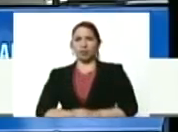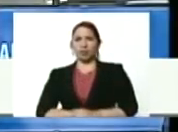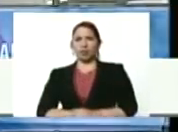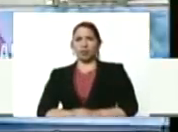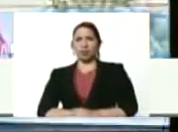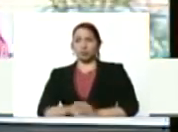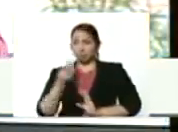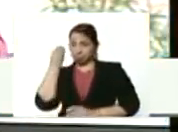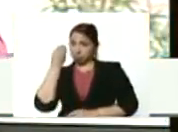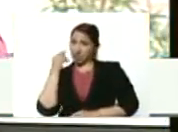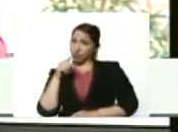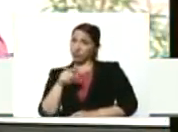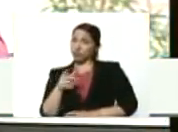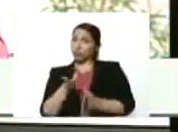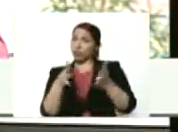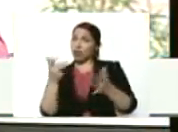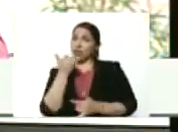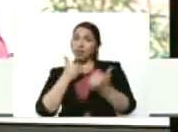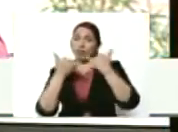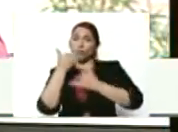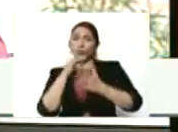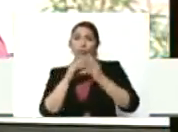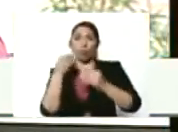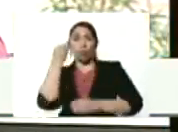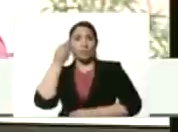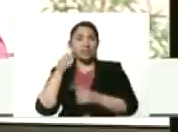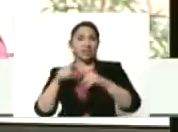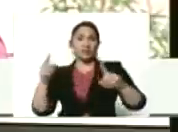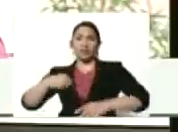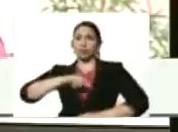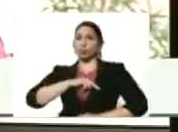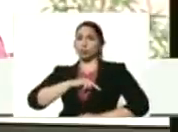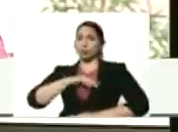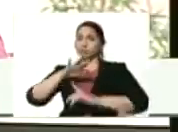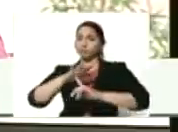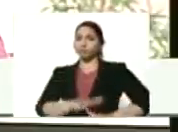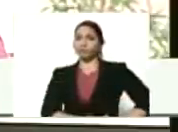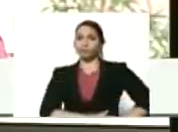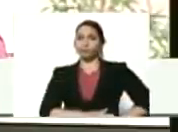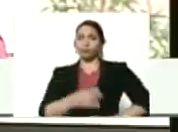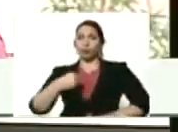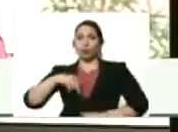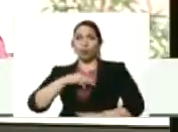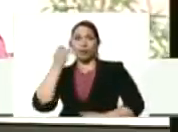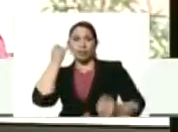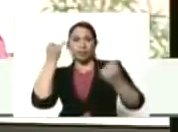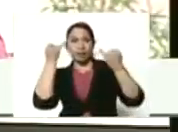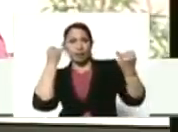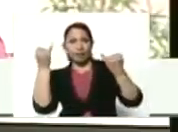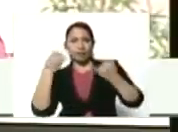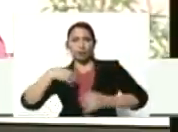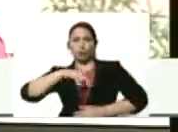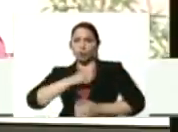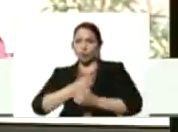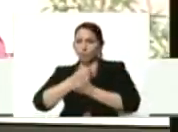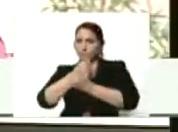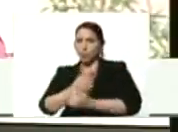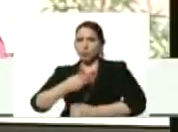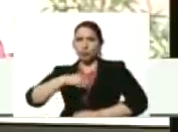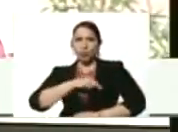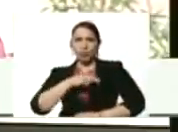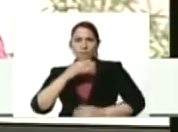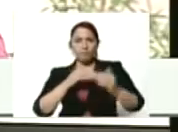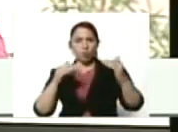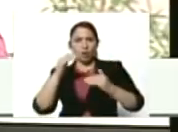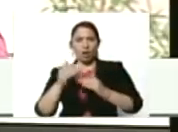error de todos los que nos adversan. La subestimación de nuestra inteligencia, de nuestro amor, de nuestra